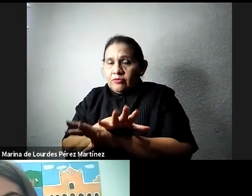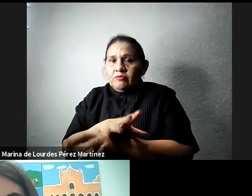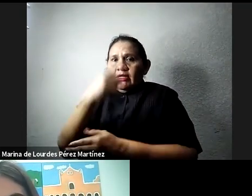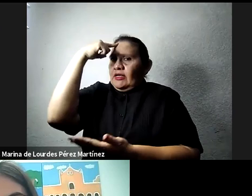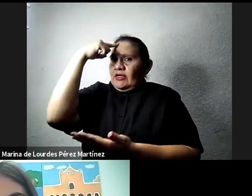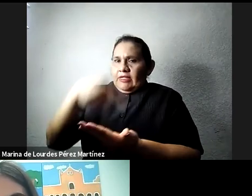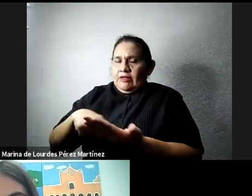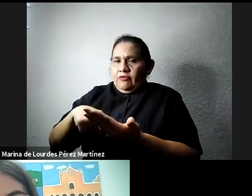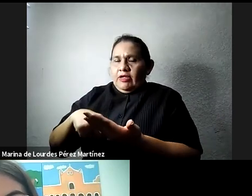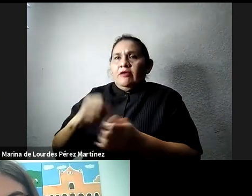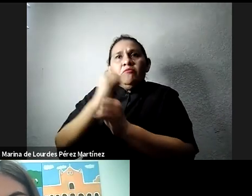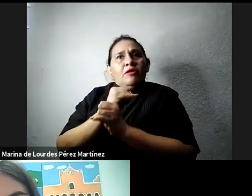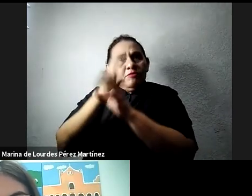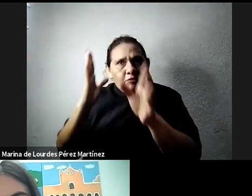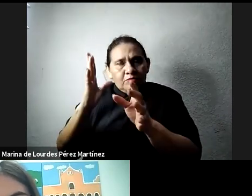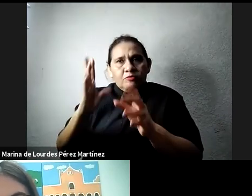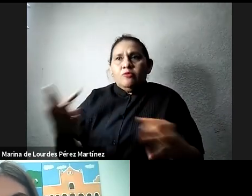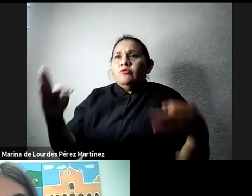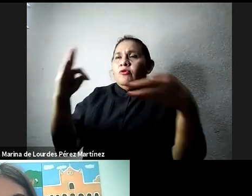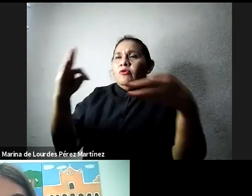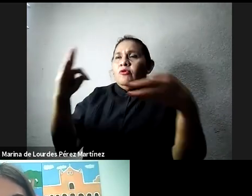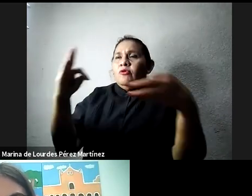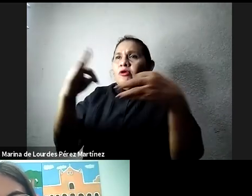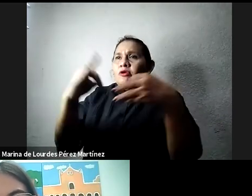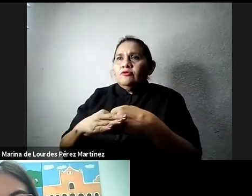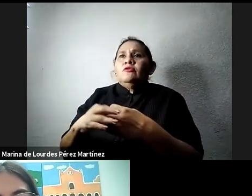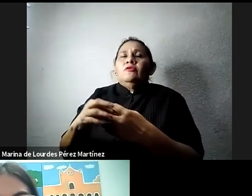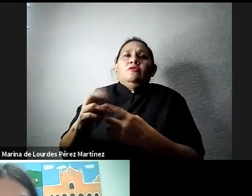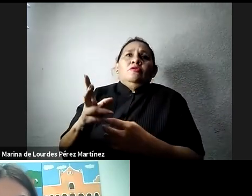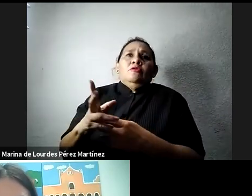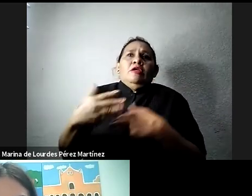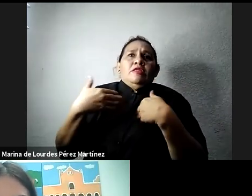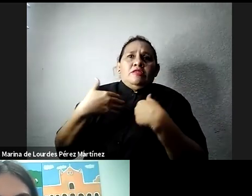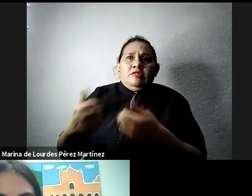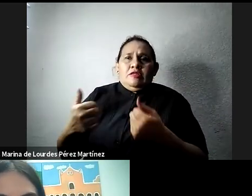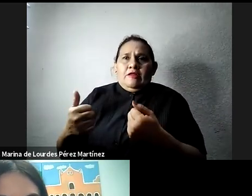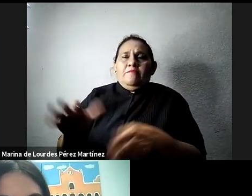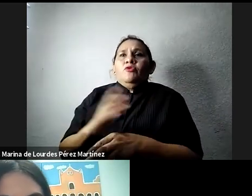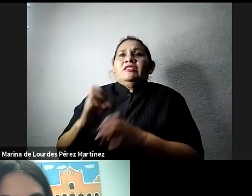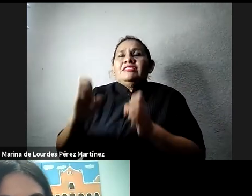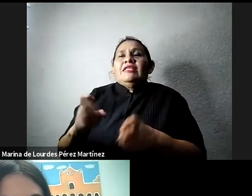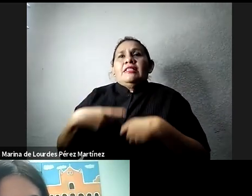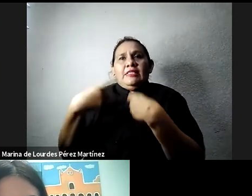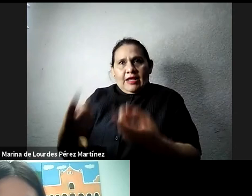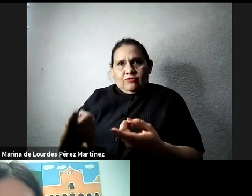con información, con acercarnos a contenidos certeros, es como podemos entender por qué hoy se están dando los cambios.